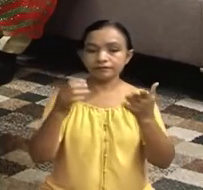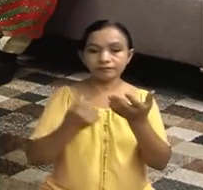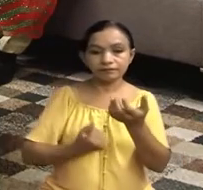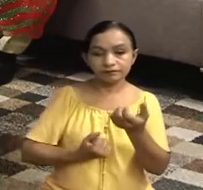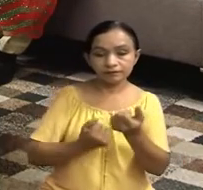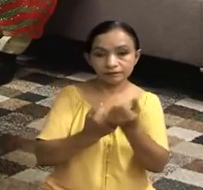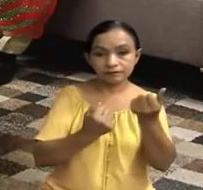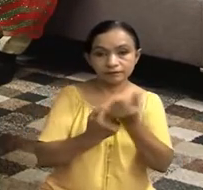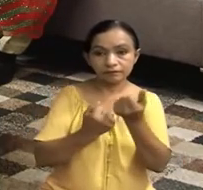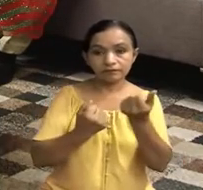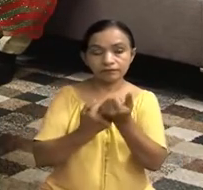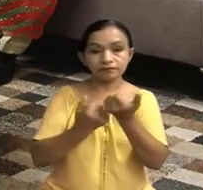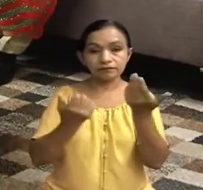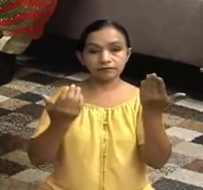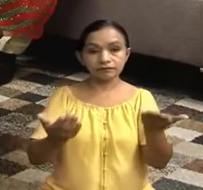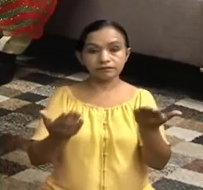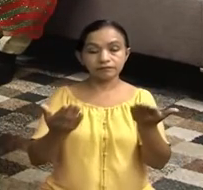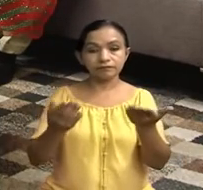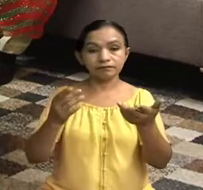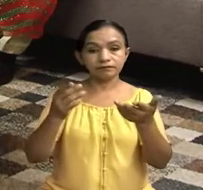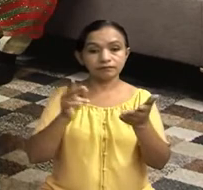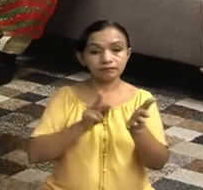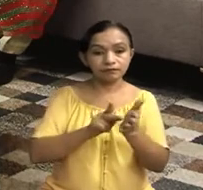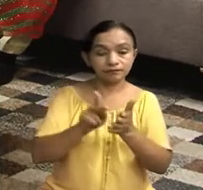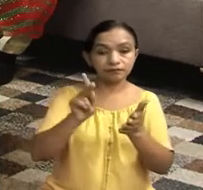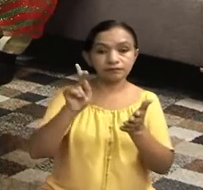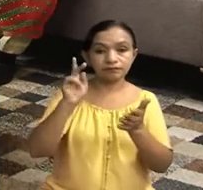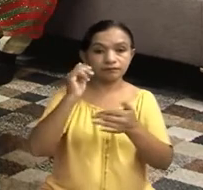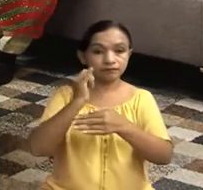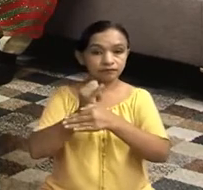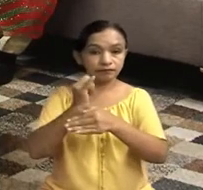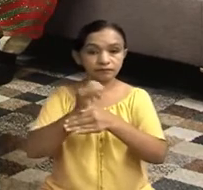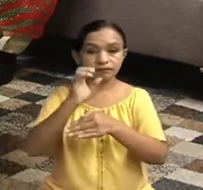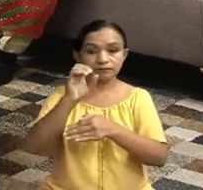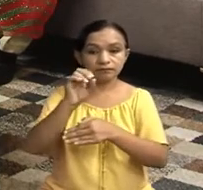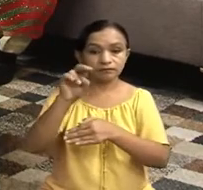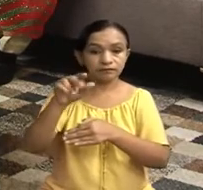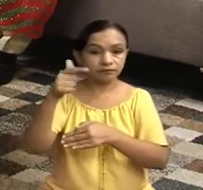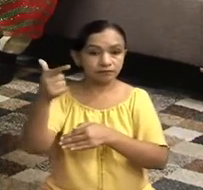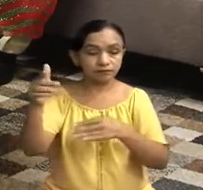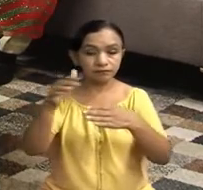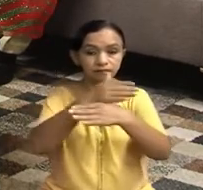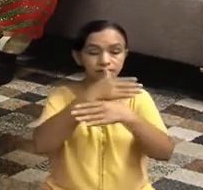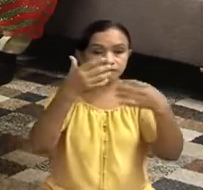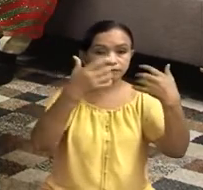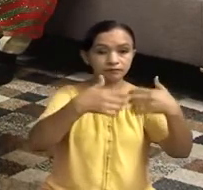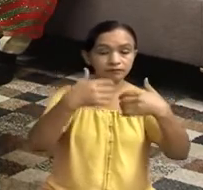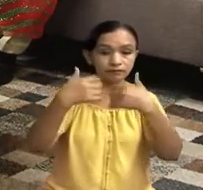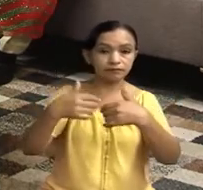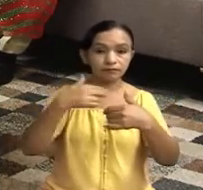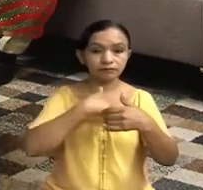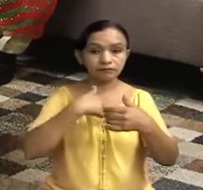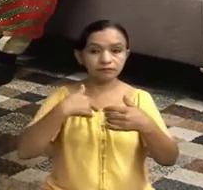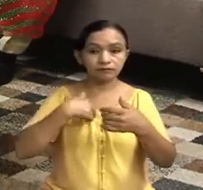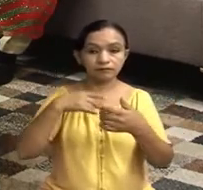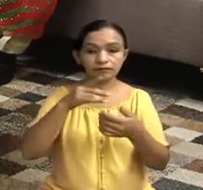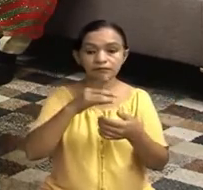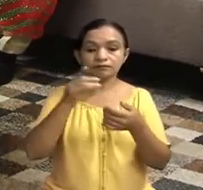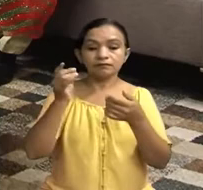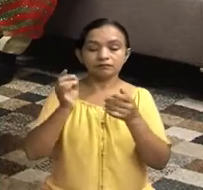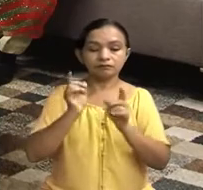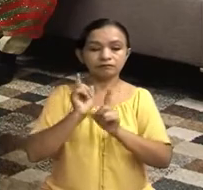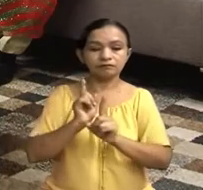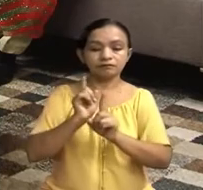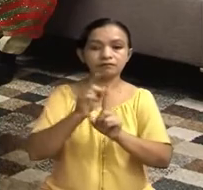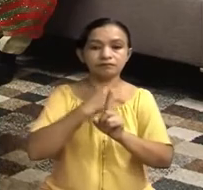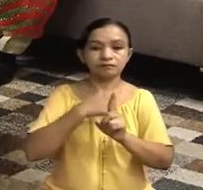financiamiento, ¿verdad? A partidos, a iglesias, a ONG y a empresarios, que son los delfines, son los soldaditos que